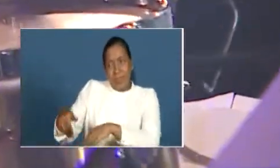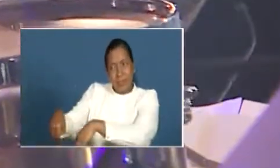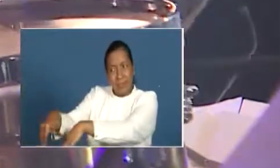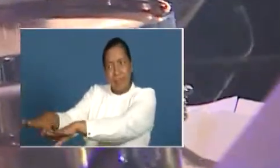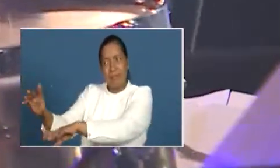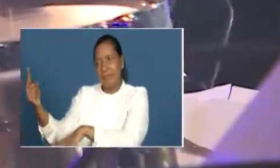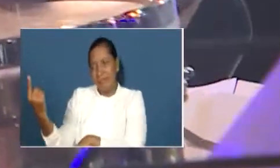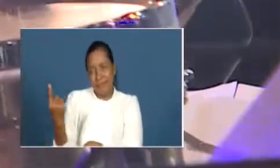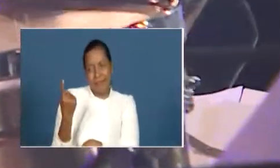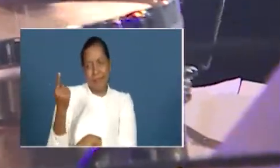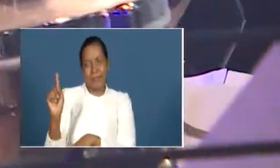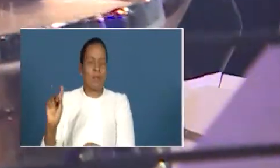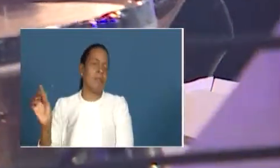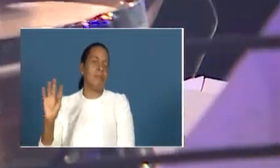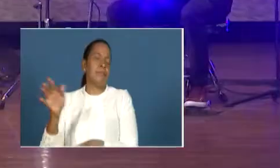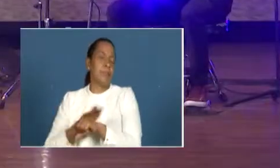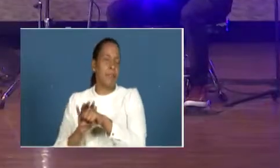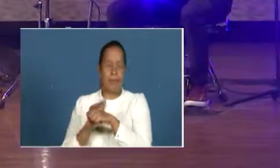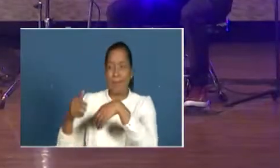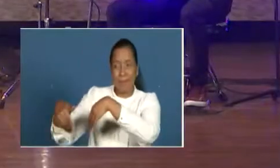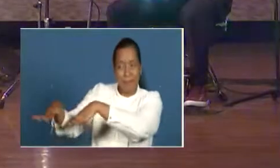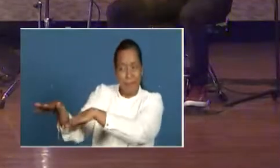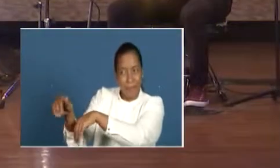por eso